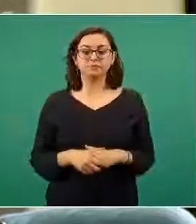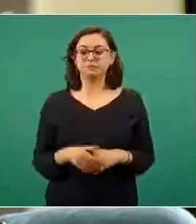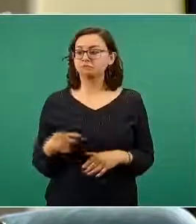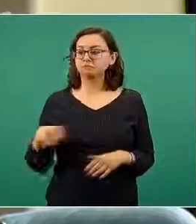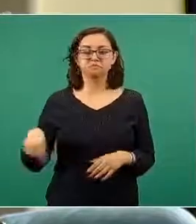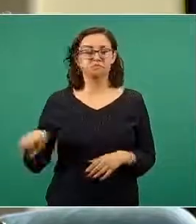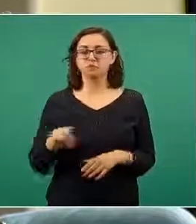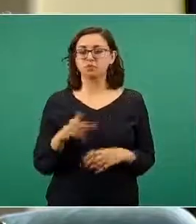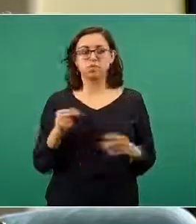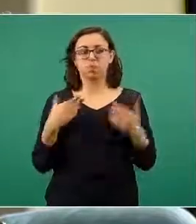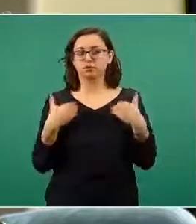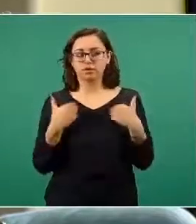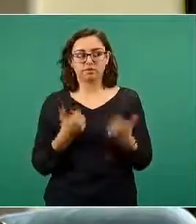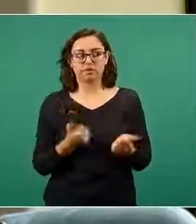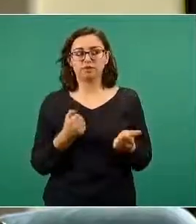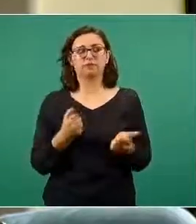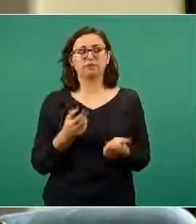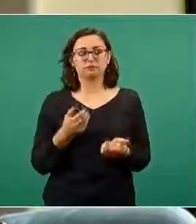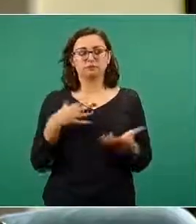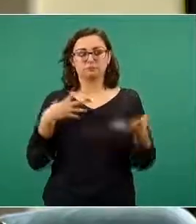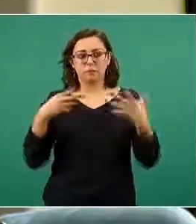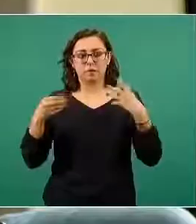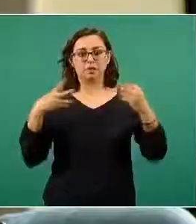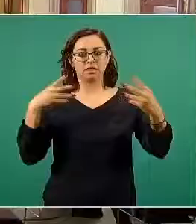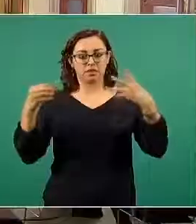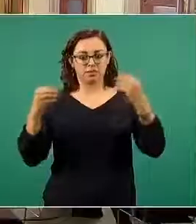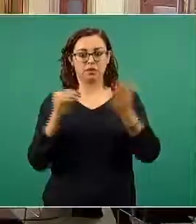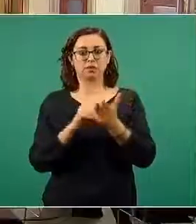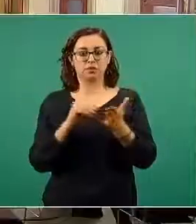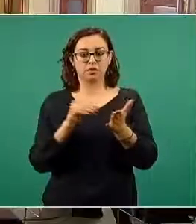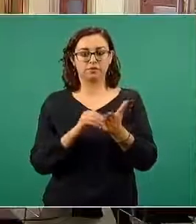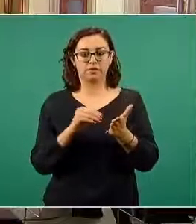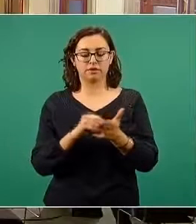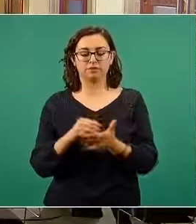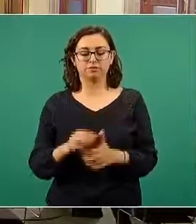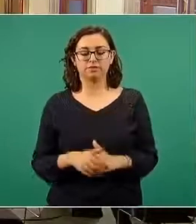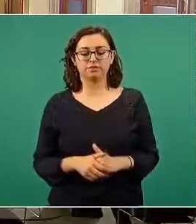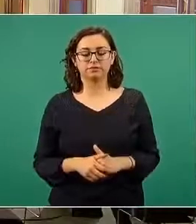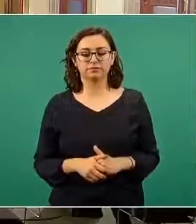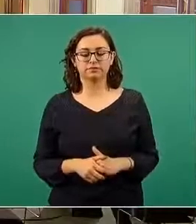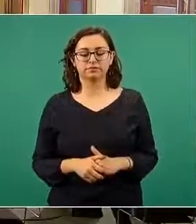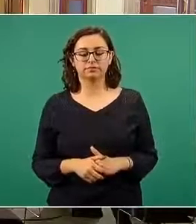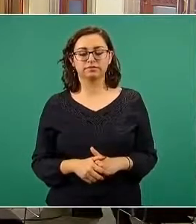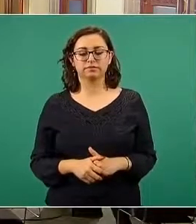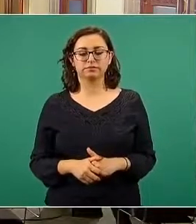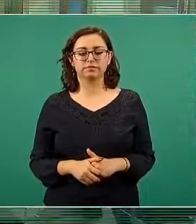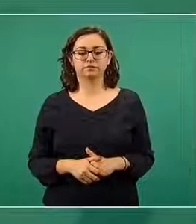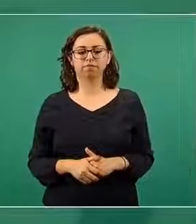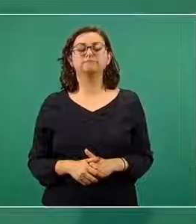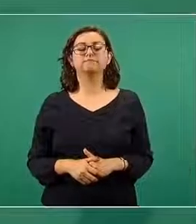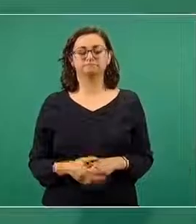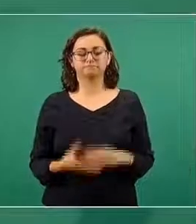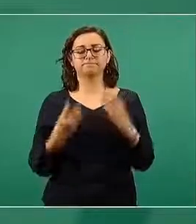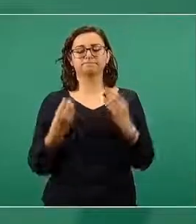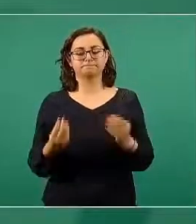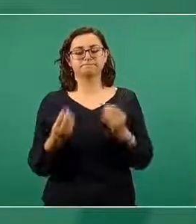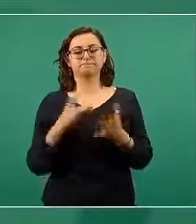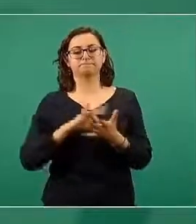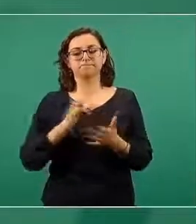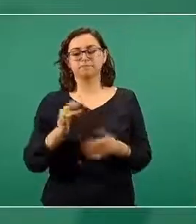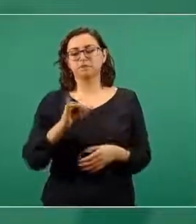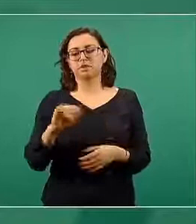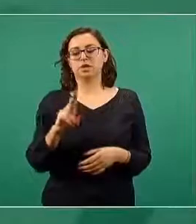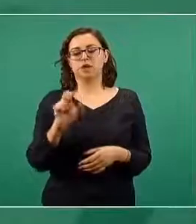agarran la onda, que todavía sigue la pandemia y parece que están bajando la guardia? El mensaje, Juan, muchísimas gracias por